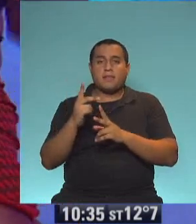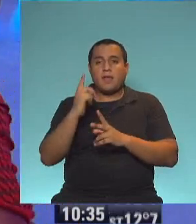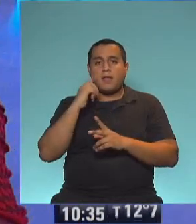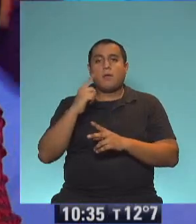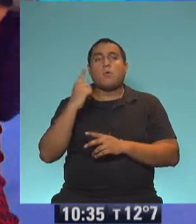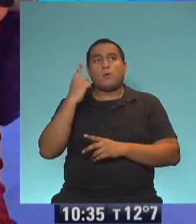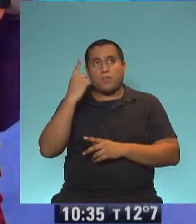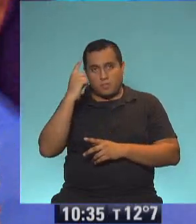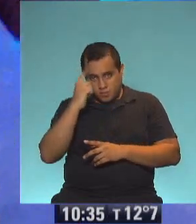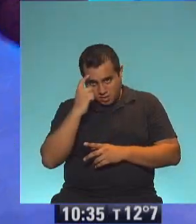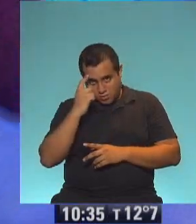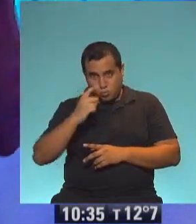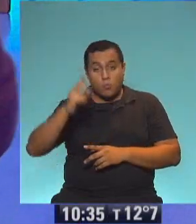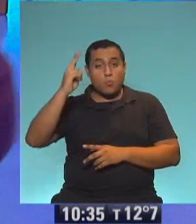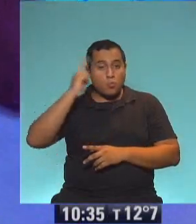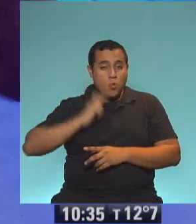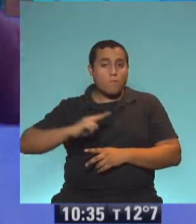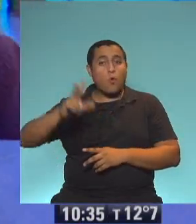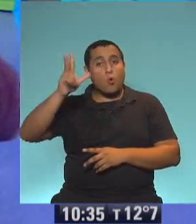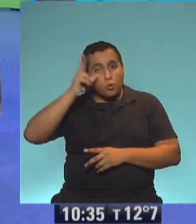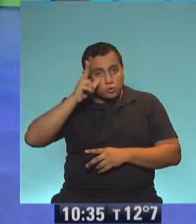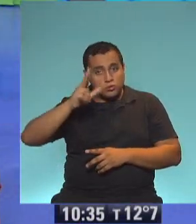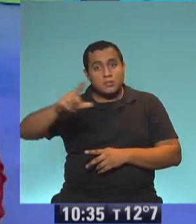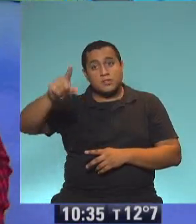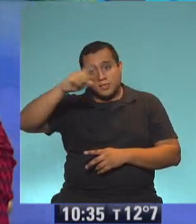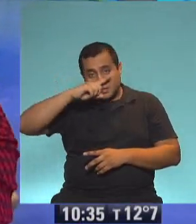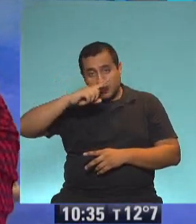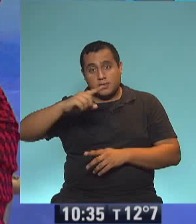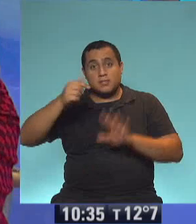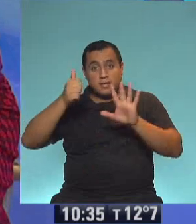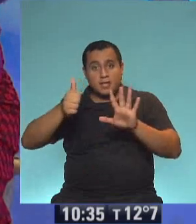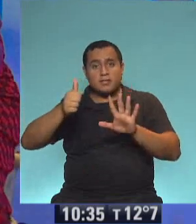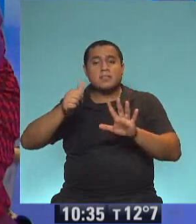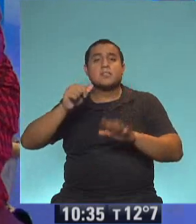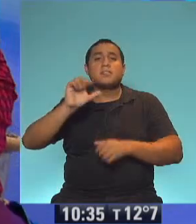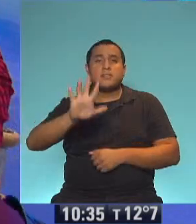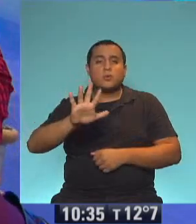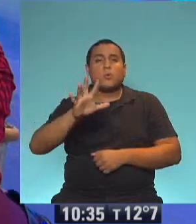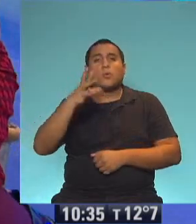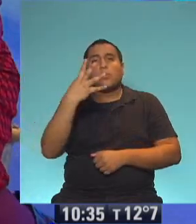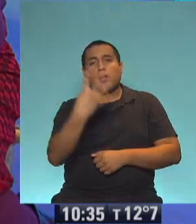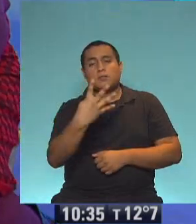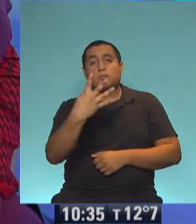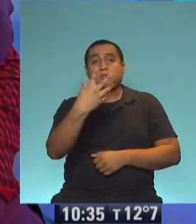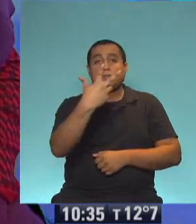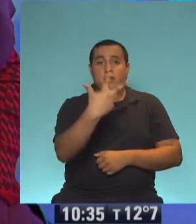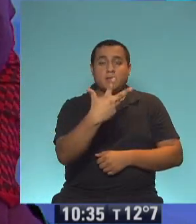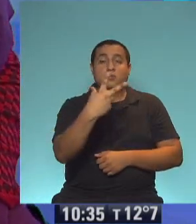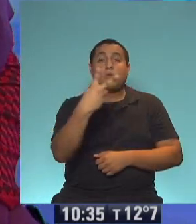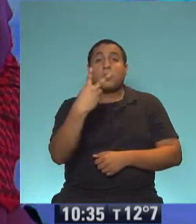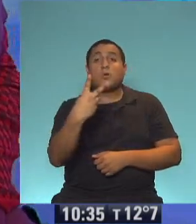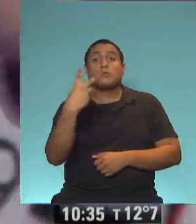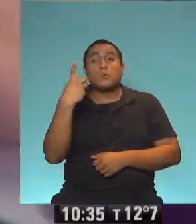salir en... 10. 9. 8, 7, 6, 5, 4,